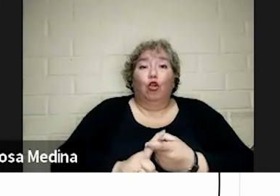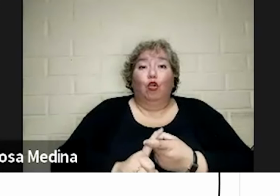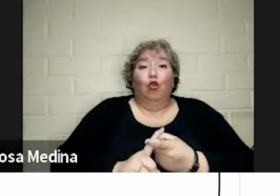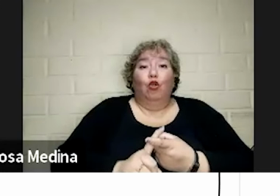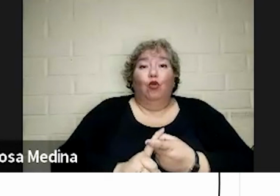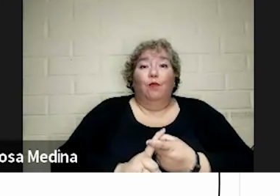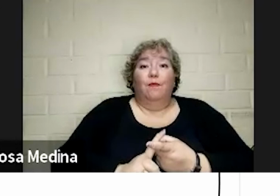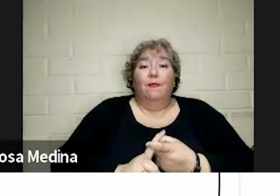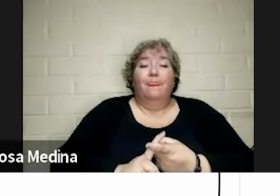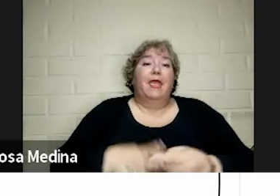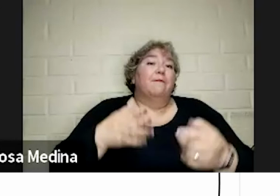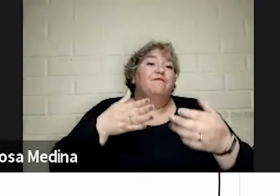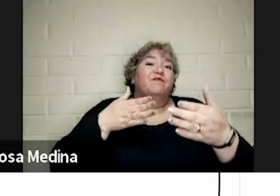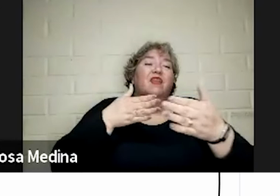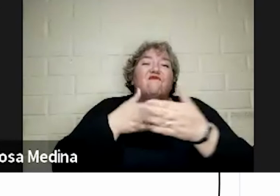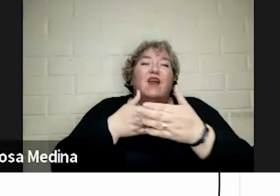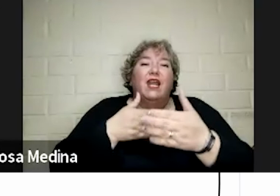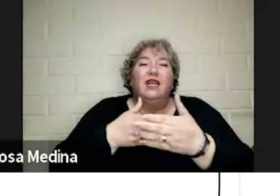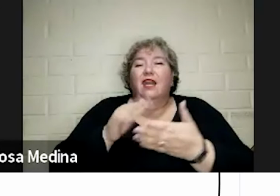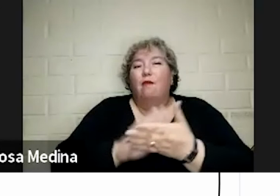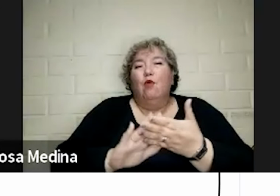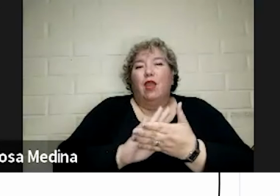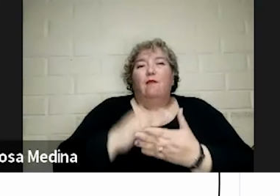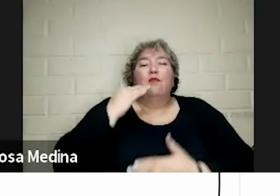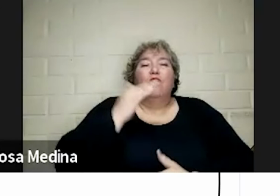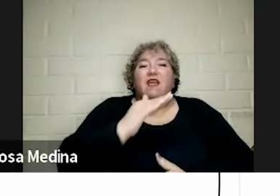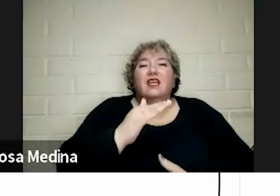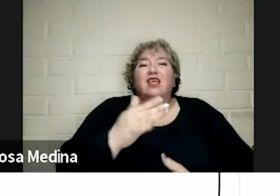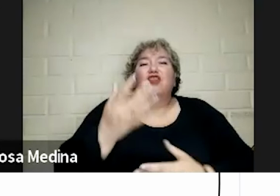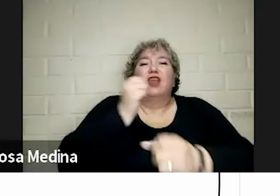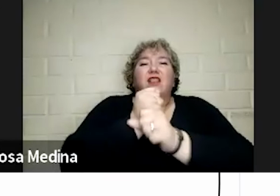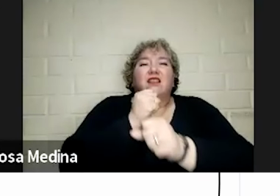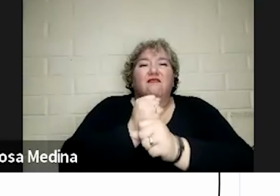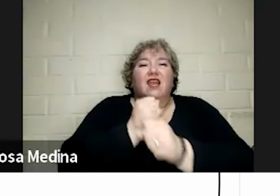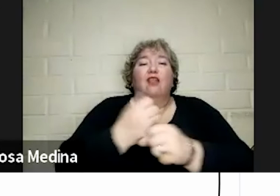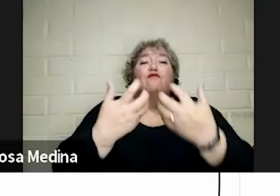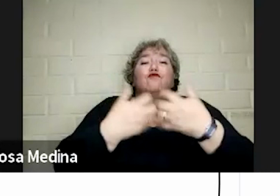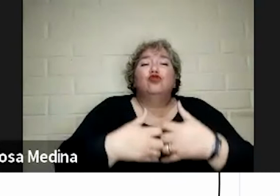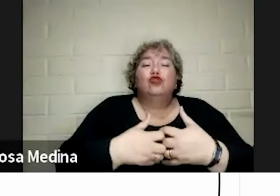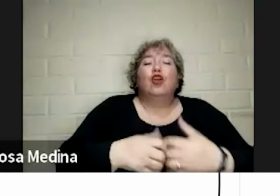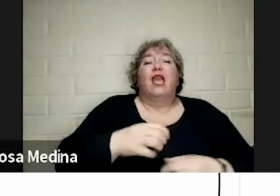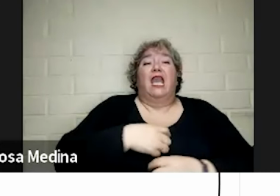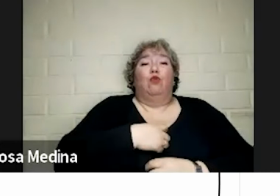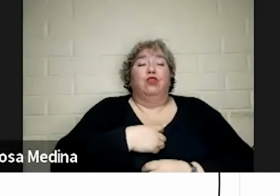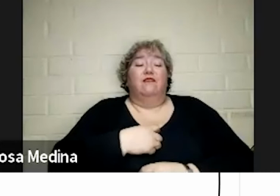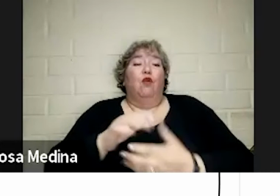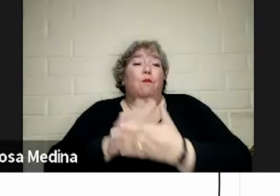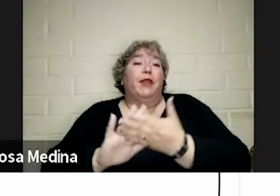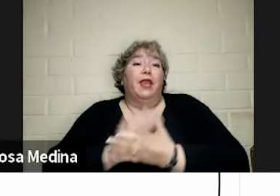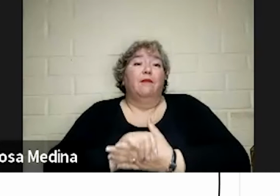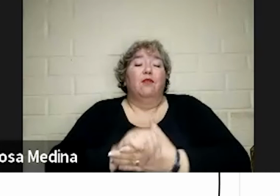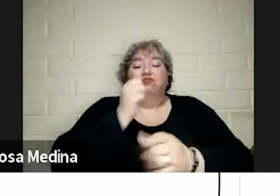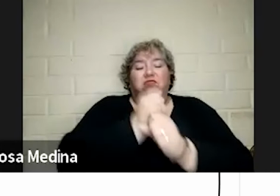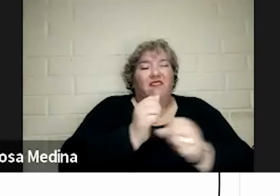análisis de barreras, como por ejemplo, ya con niños que han trabajado explícitamente las funciones ejecutivas. Ya entonces, por ejemplo, niños que trabajaron en